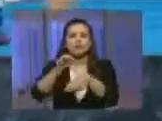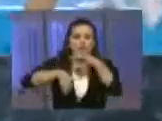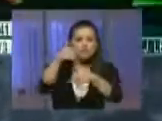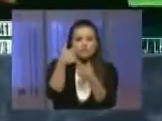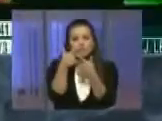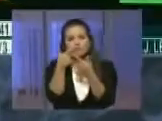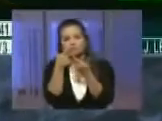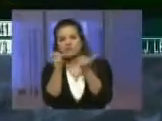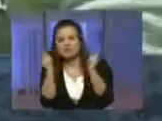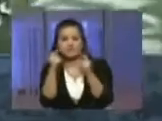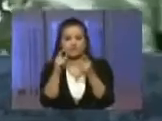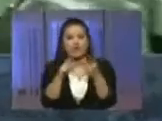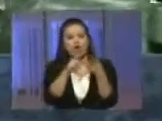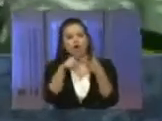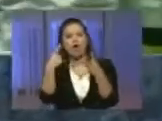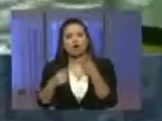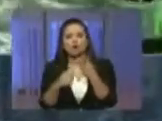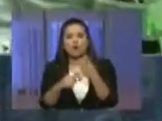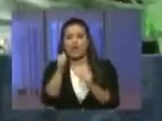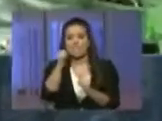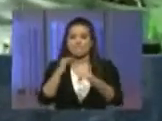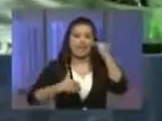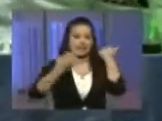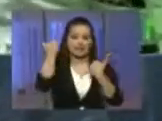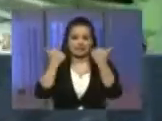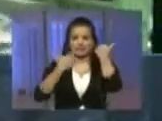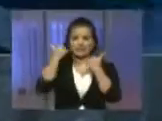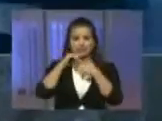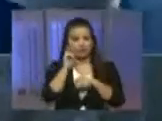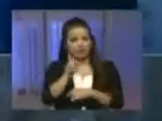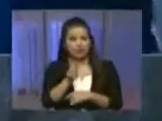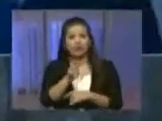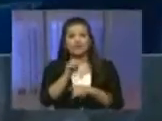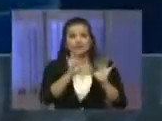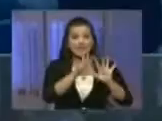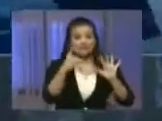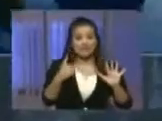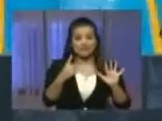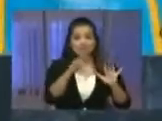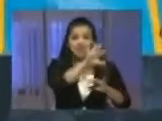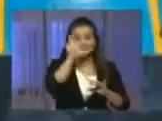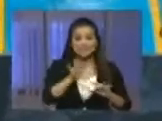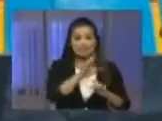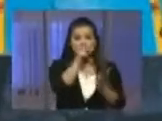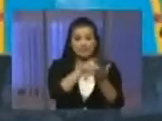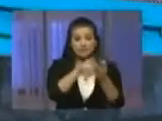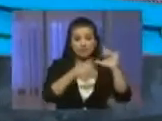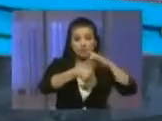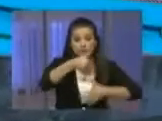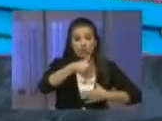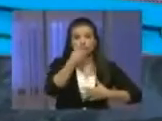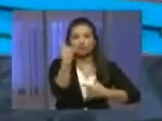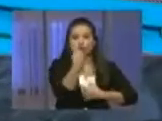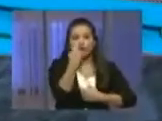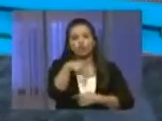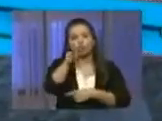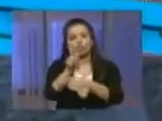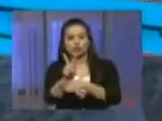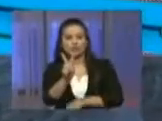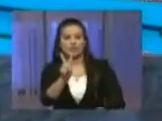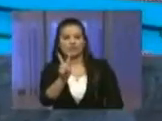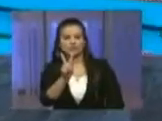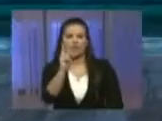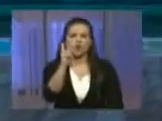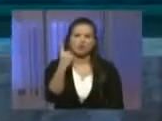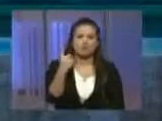verde los 16 de nosotros del Sur del mundo del Tercer mundo dos 1